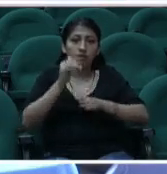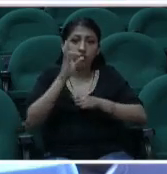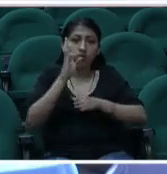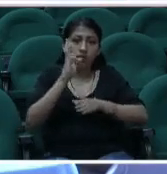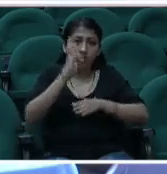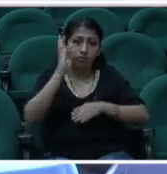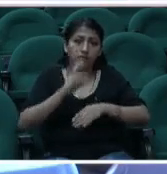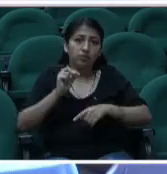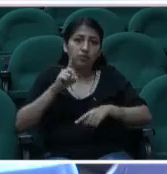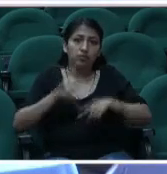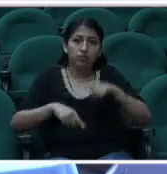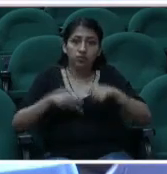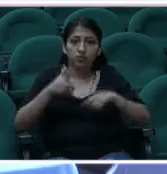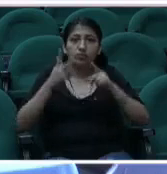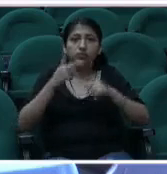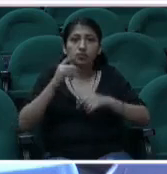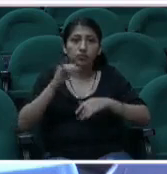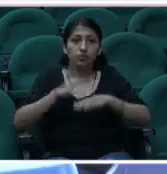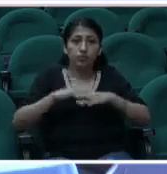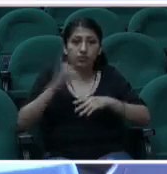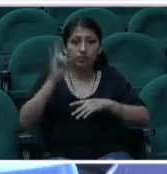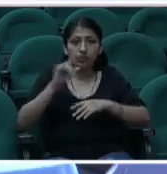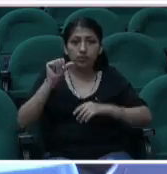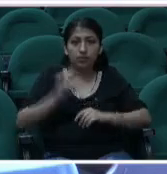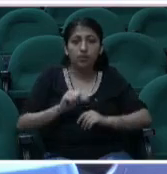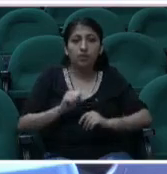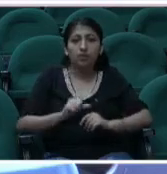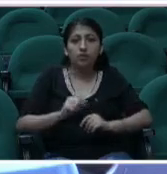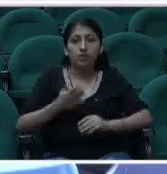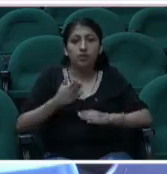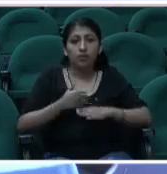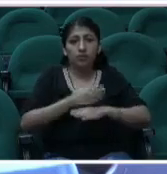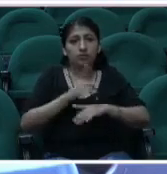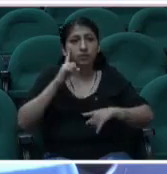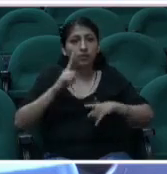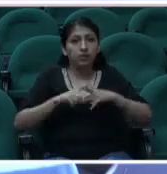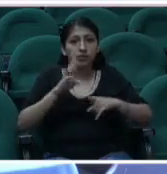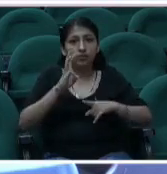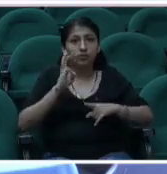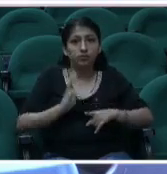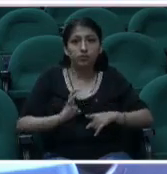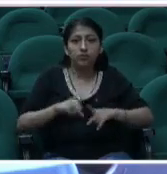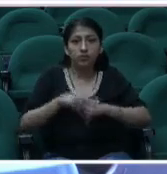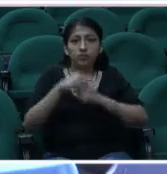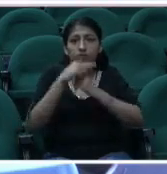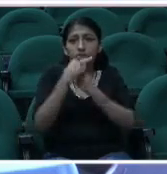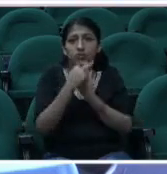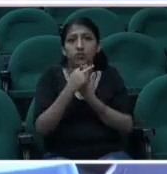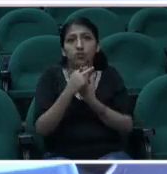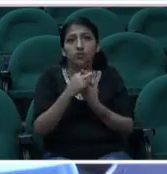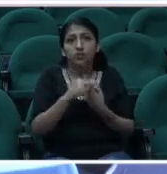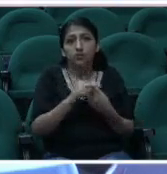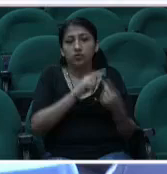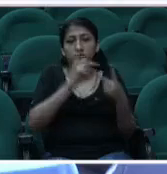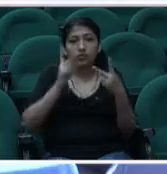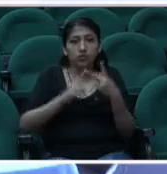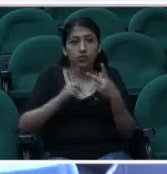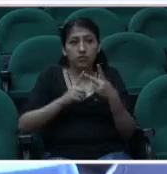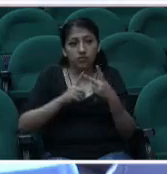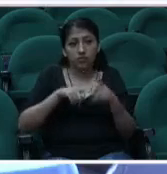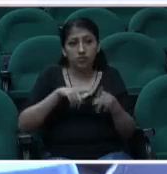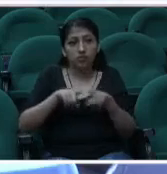las 18 horas 6 de la tarde en punto como estaba previsto el inicio de este segundo debate